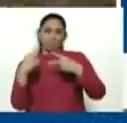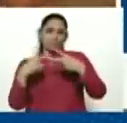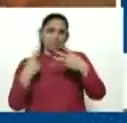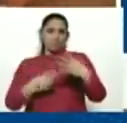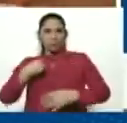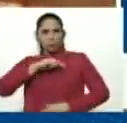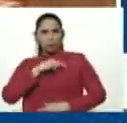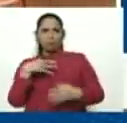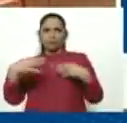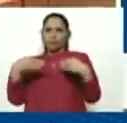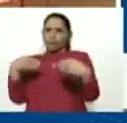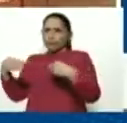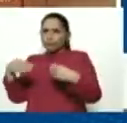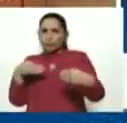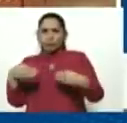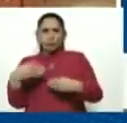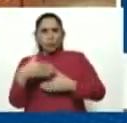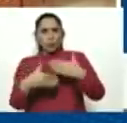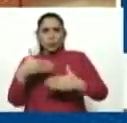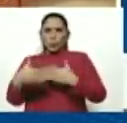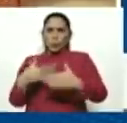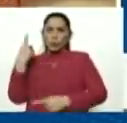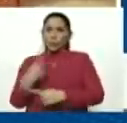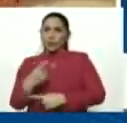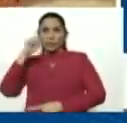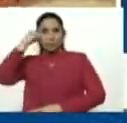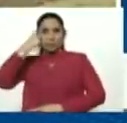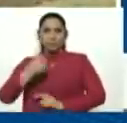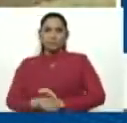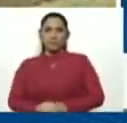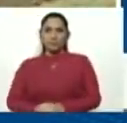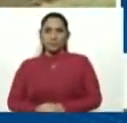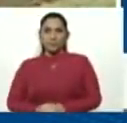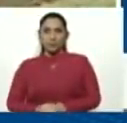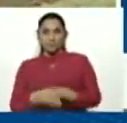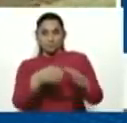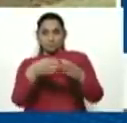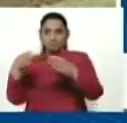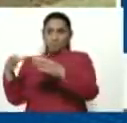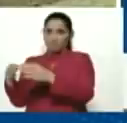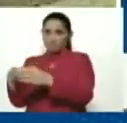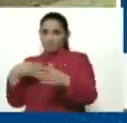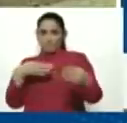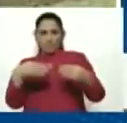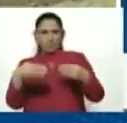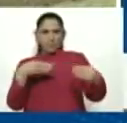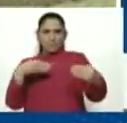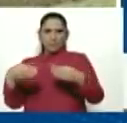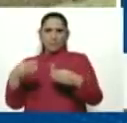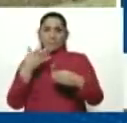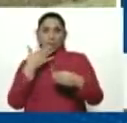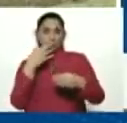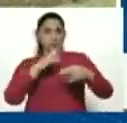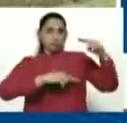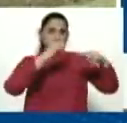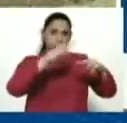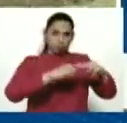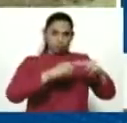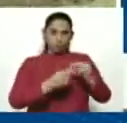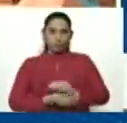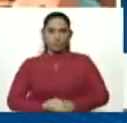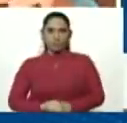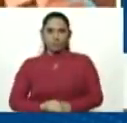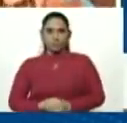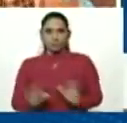fuimos flexibilizando. Hay que recordar los sectores que flexibilizamos, el sector construcción,